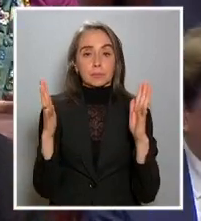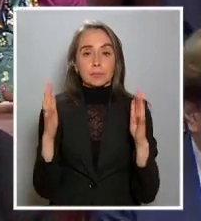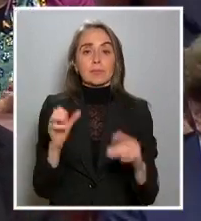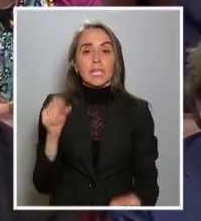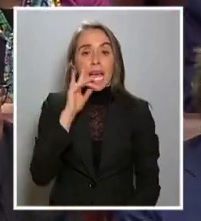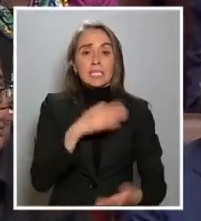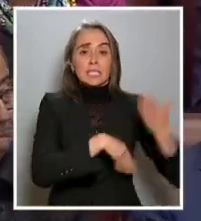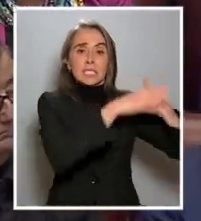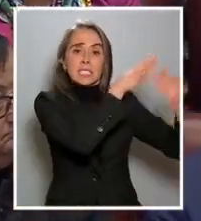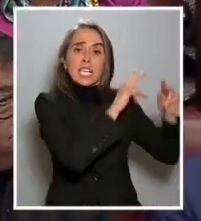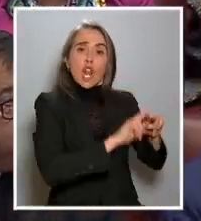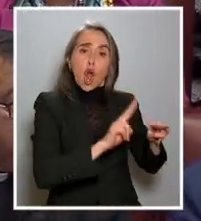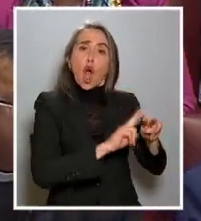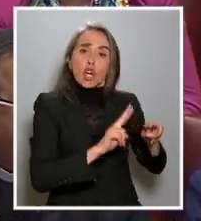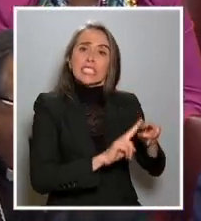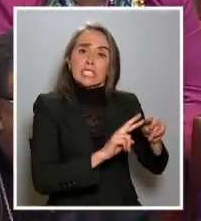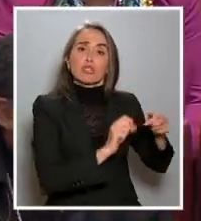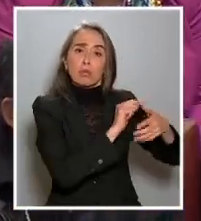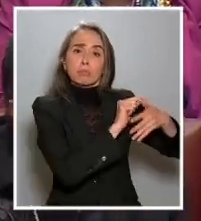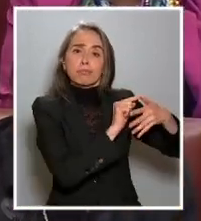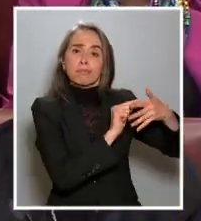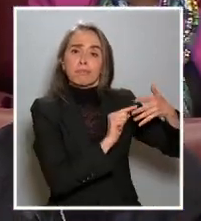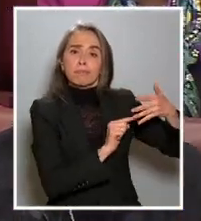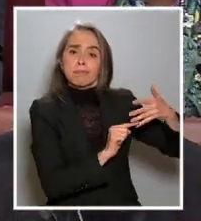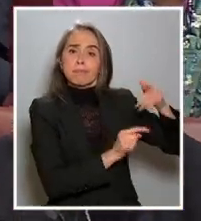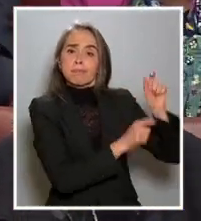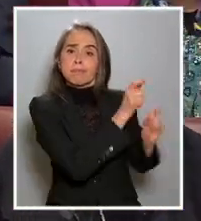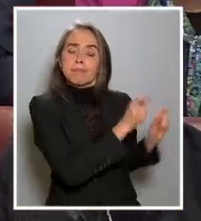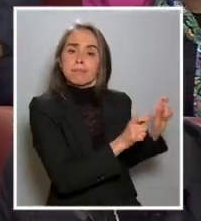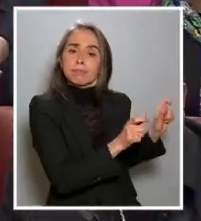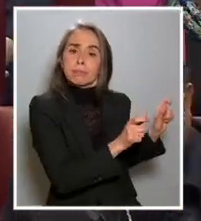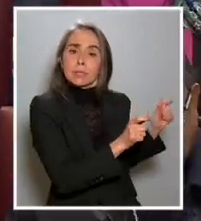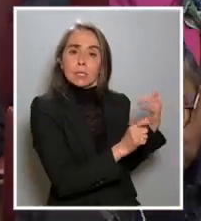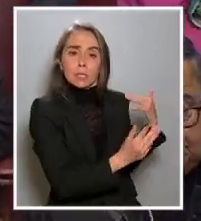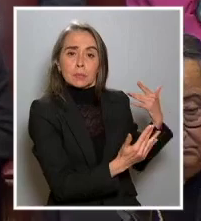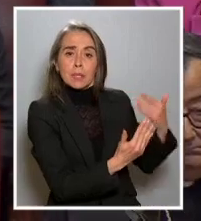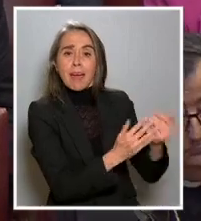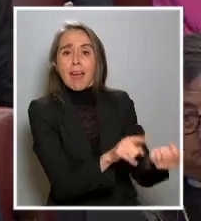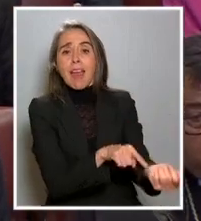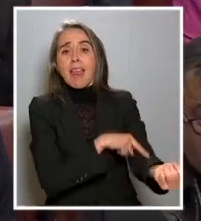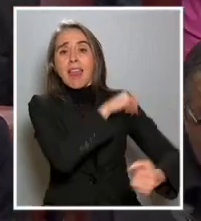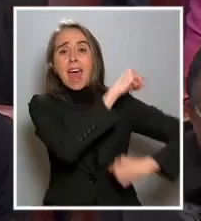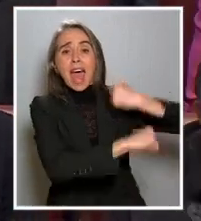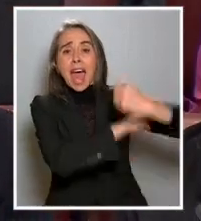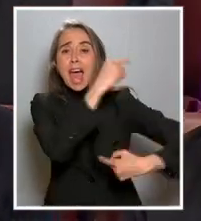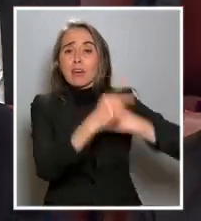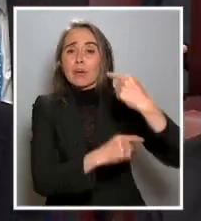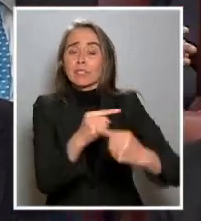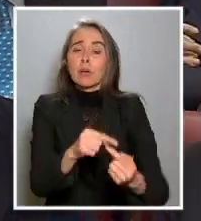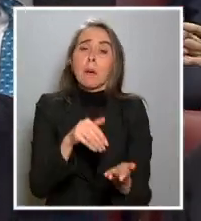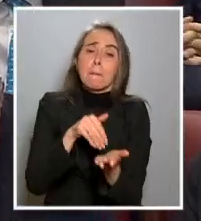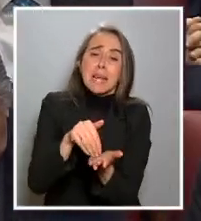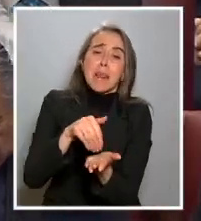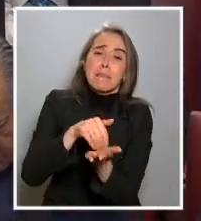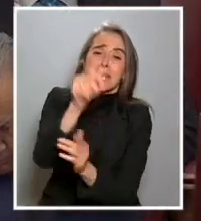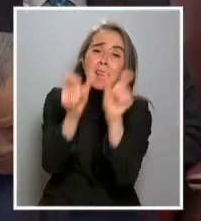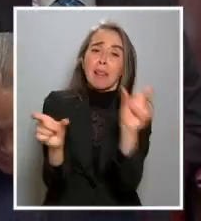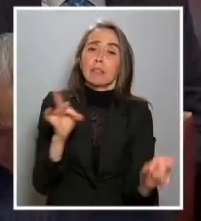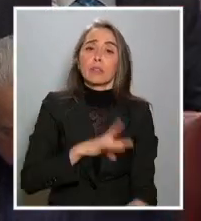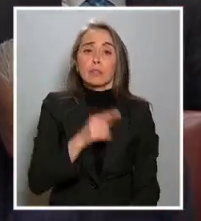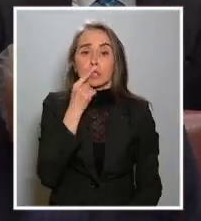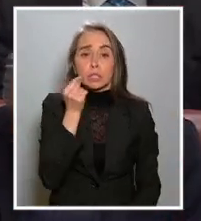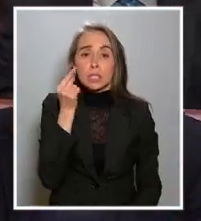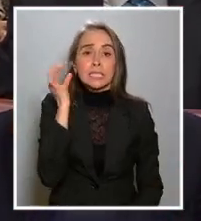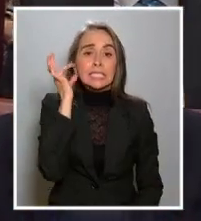Así lo han hecho, en definitiva, durante nuestra larga historia, miles y miles de chilenos y